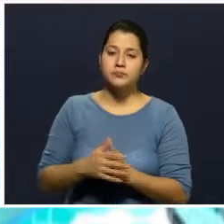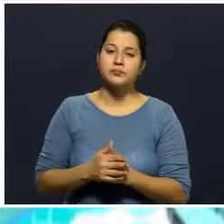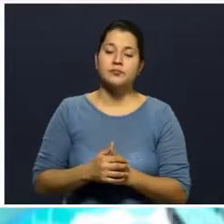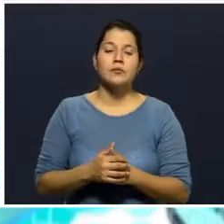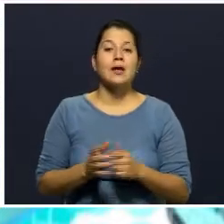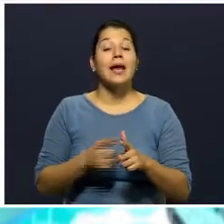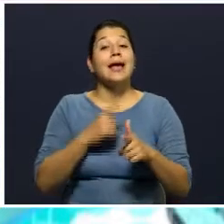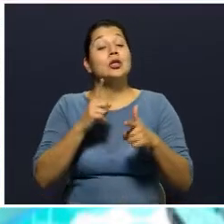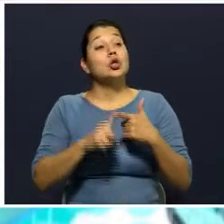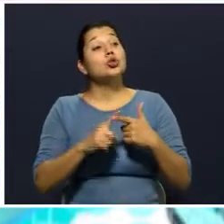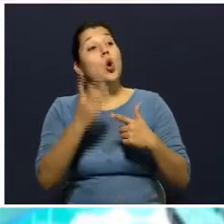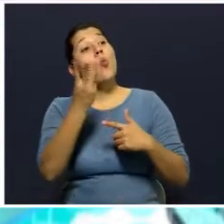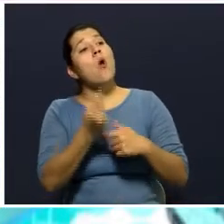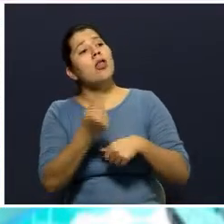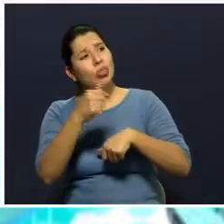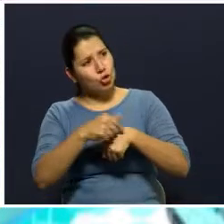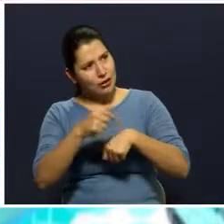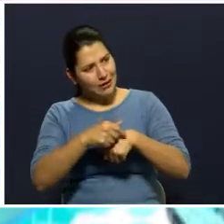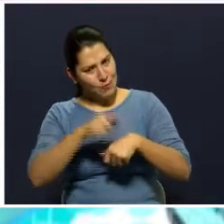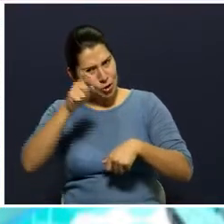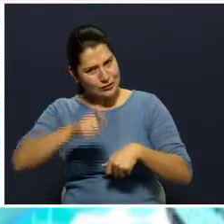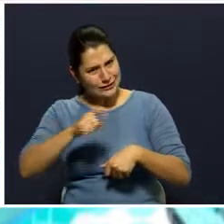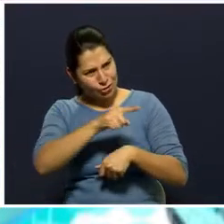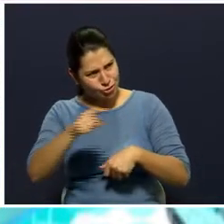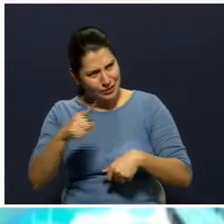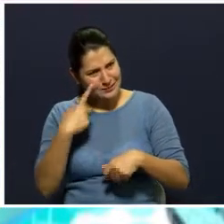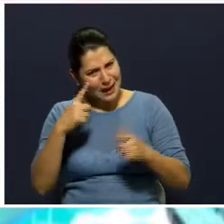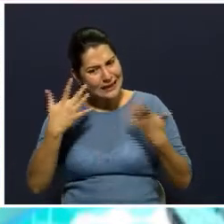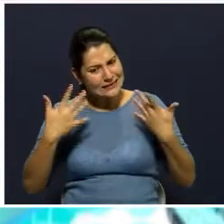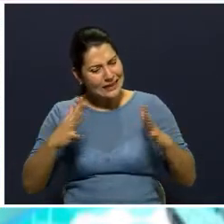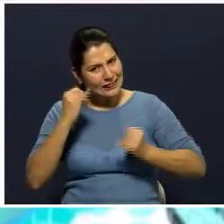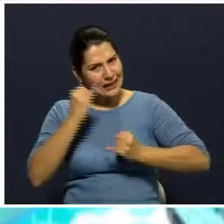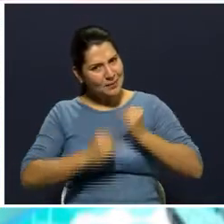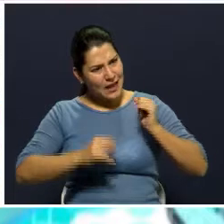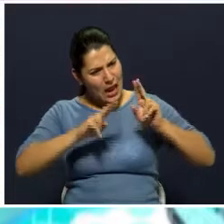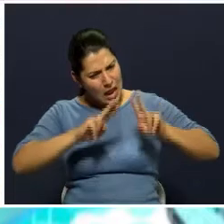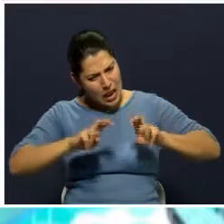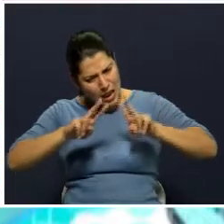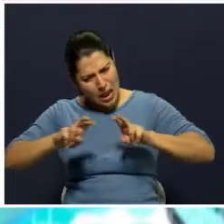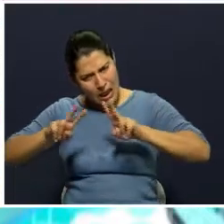Doña Fiorella, ¿cuánto tiempo va a demorar este análisis?